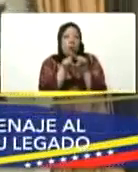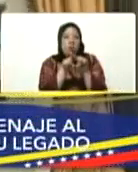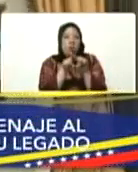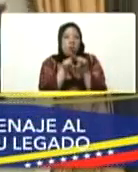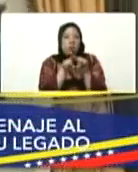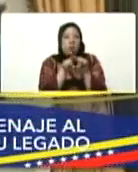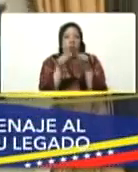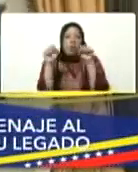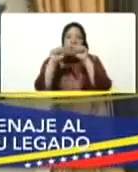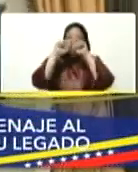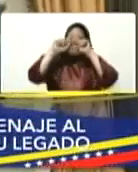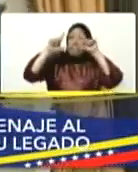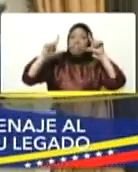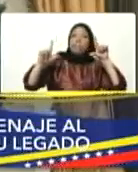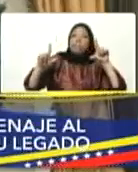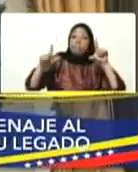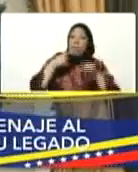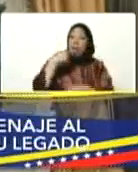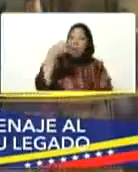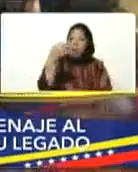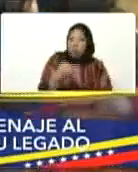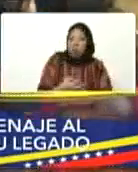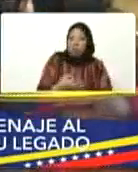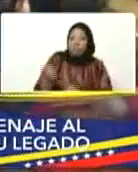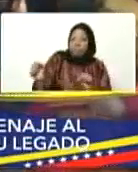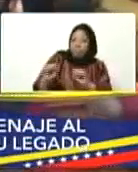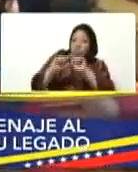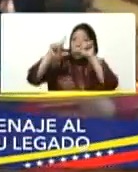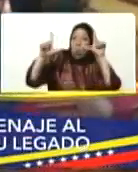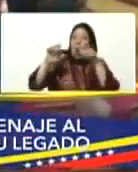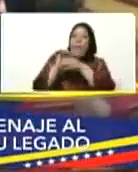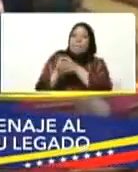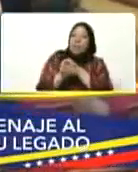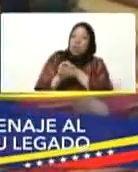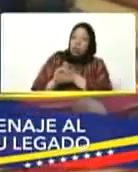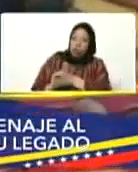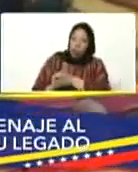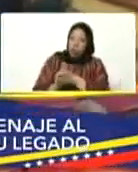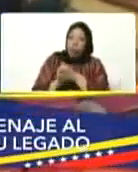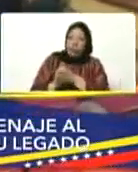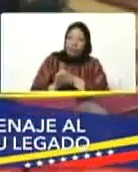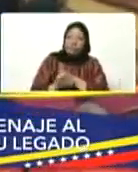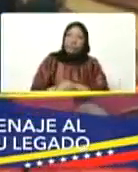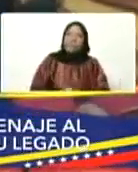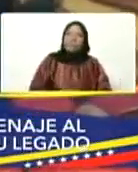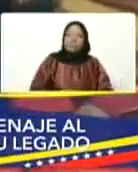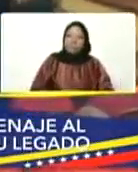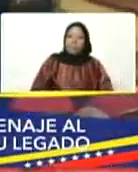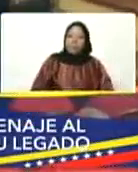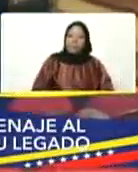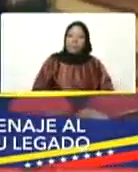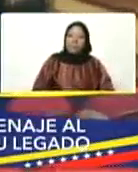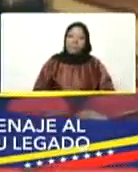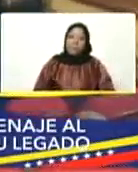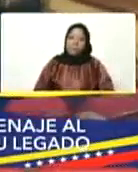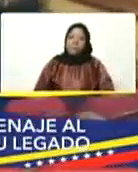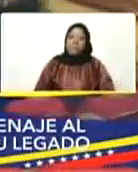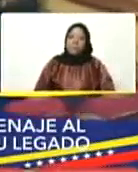Impresionante, pero cierto, de admiración mutua, de admiración de Martí a Bolívar.